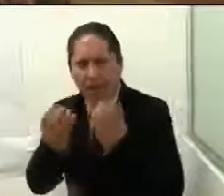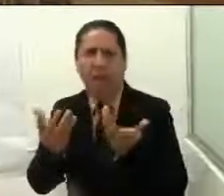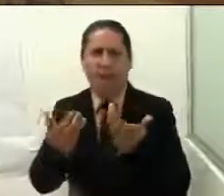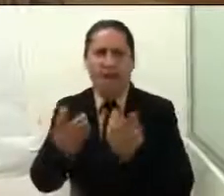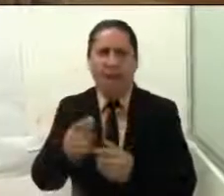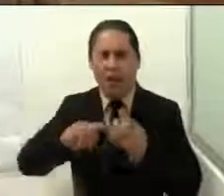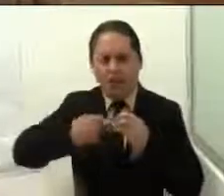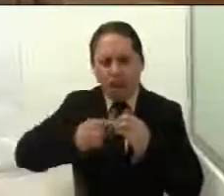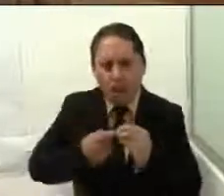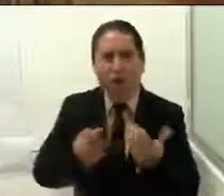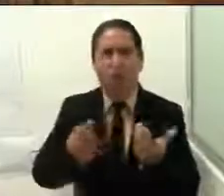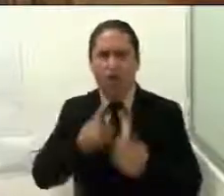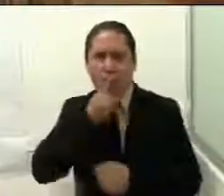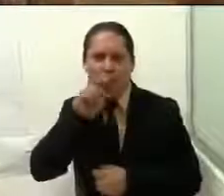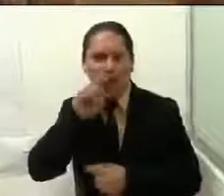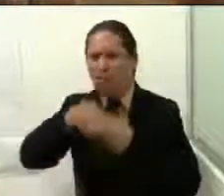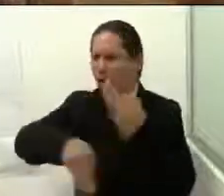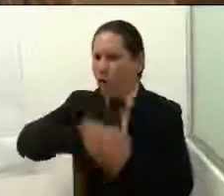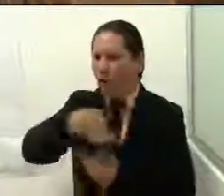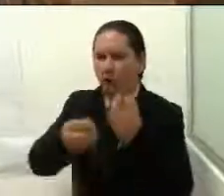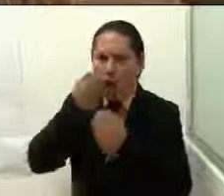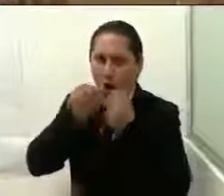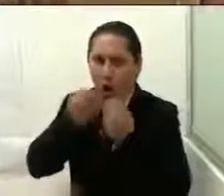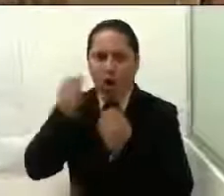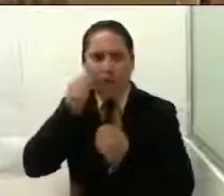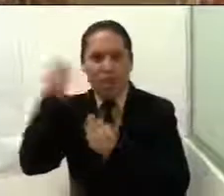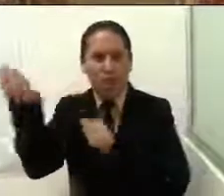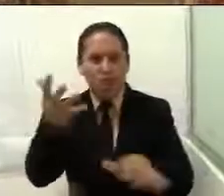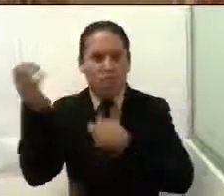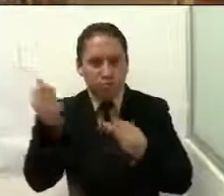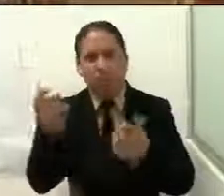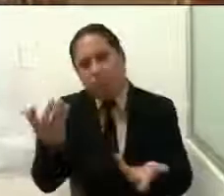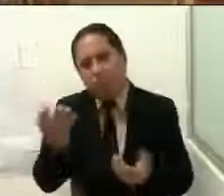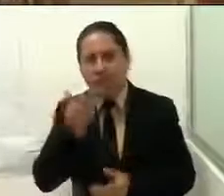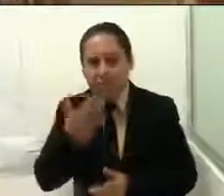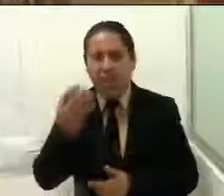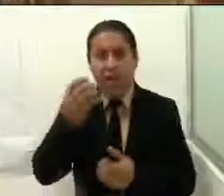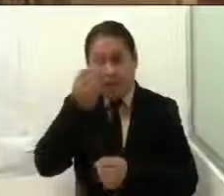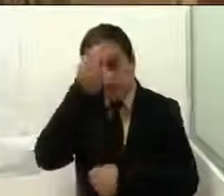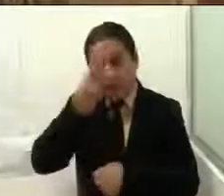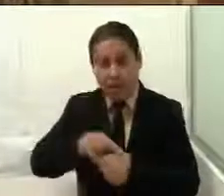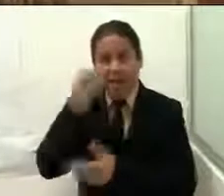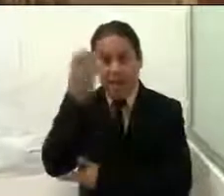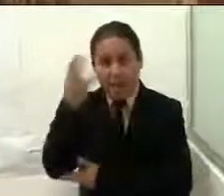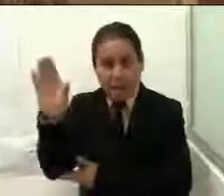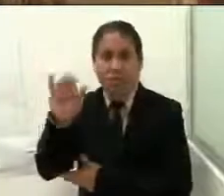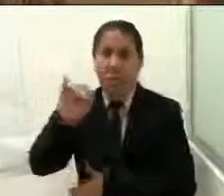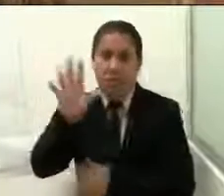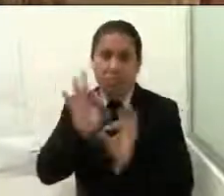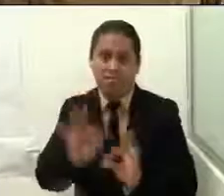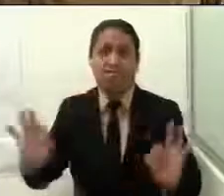frijol en la mesa porque esta secretaría del campo funge una función de suma importancia